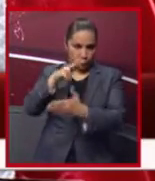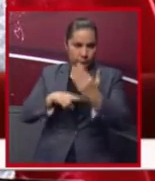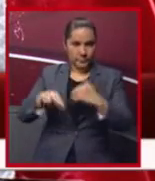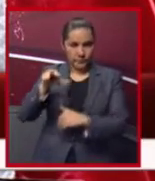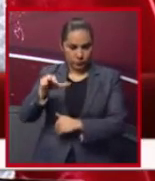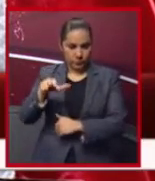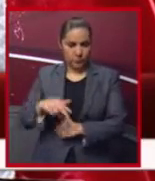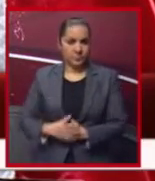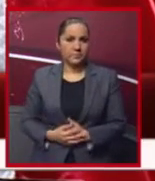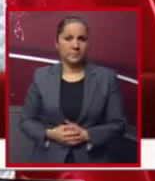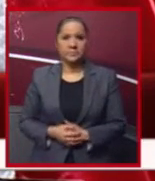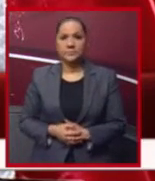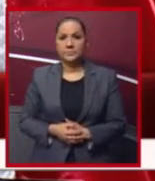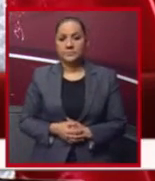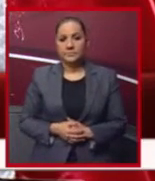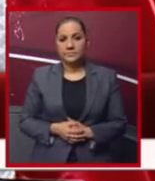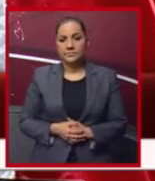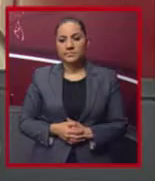del Congreso Isabel Uribe.